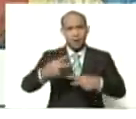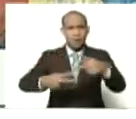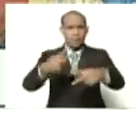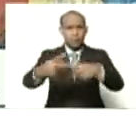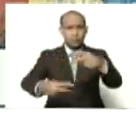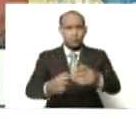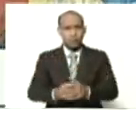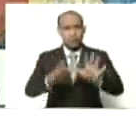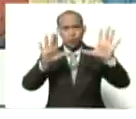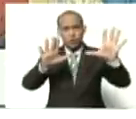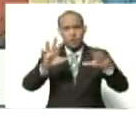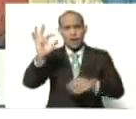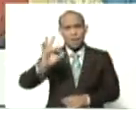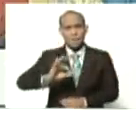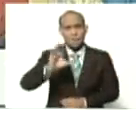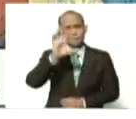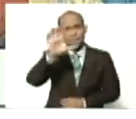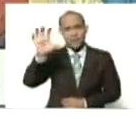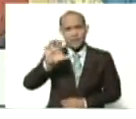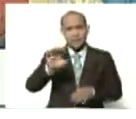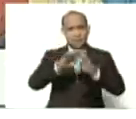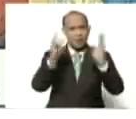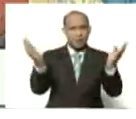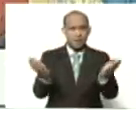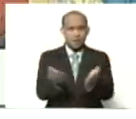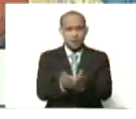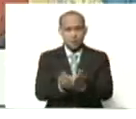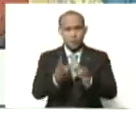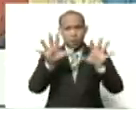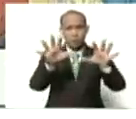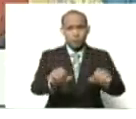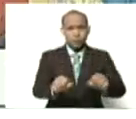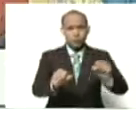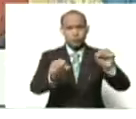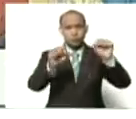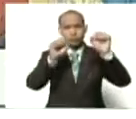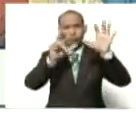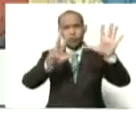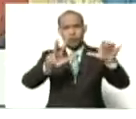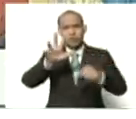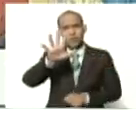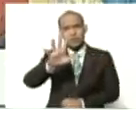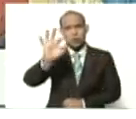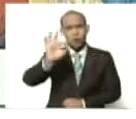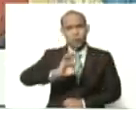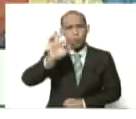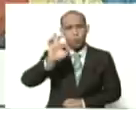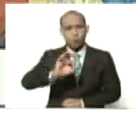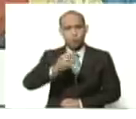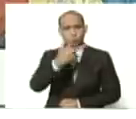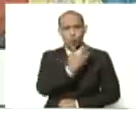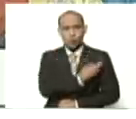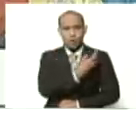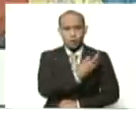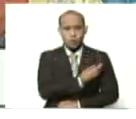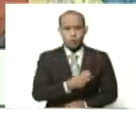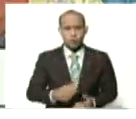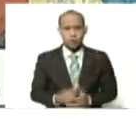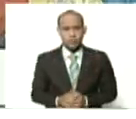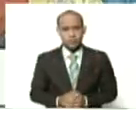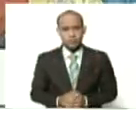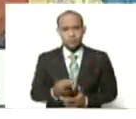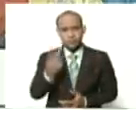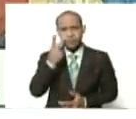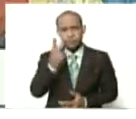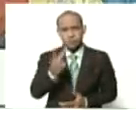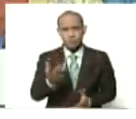El 10 países del mundo acaparan el 85% de las vacunas mundiales. Ahí ustedes se pueden